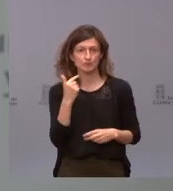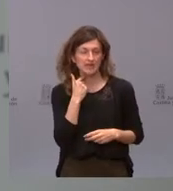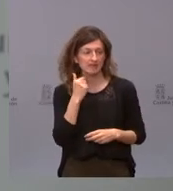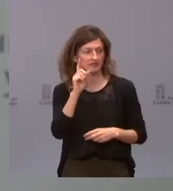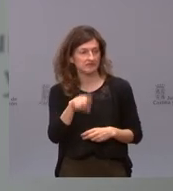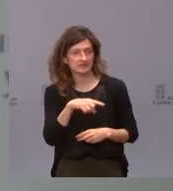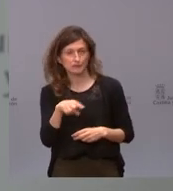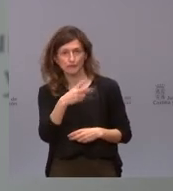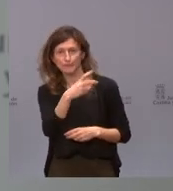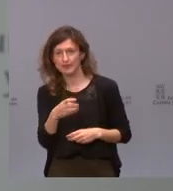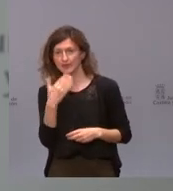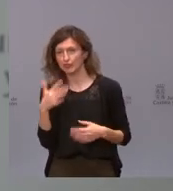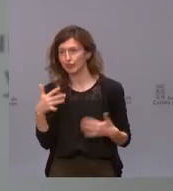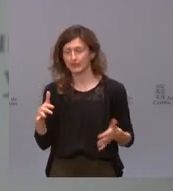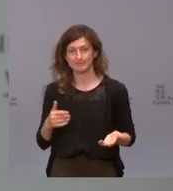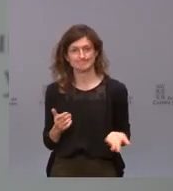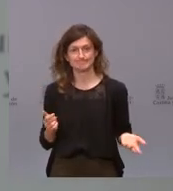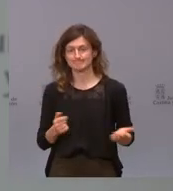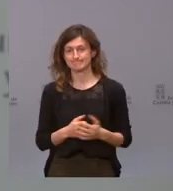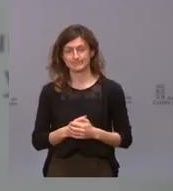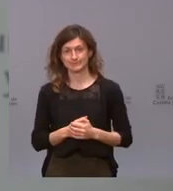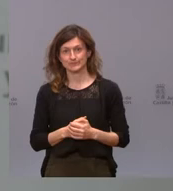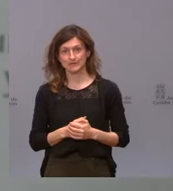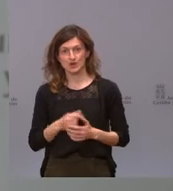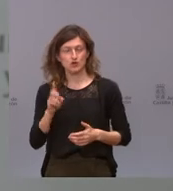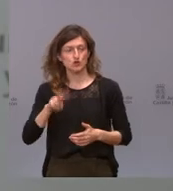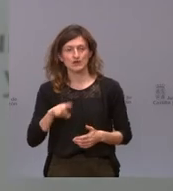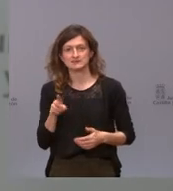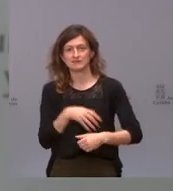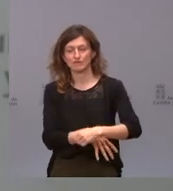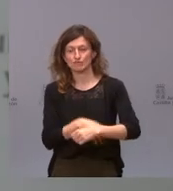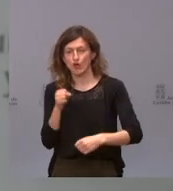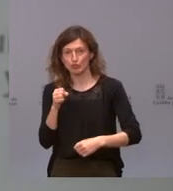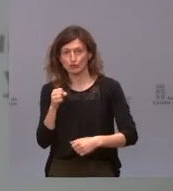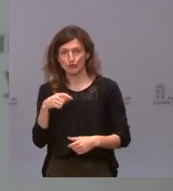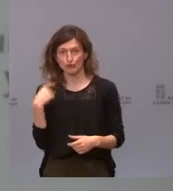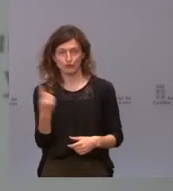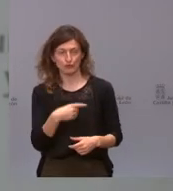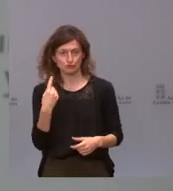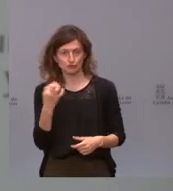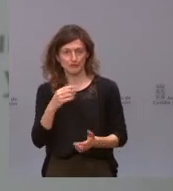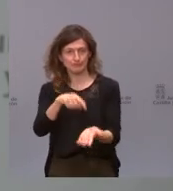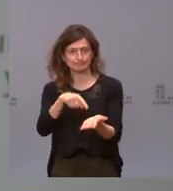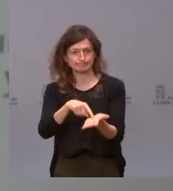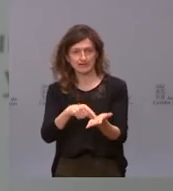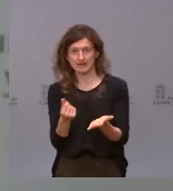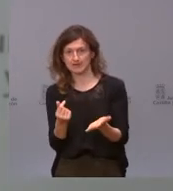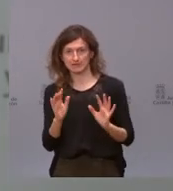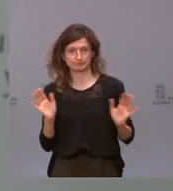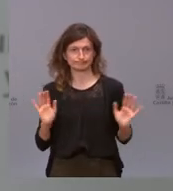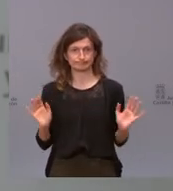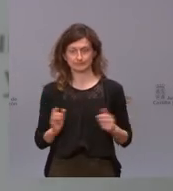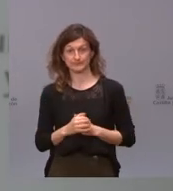pierde donde esto no es un fondo que nosotros tengamos que reclamar cantidades no